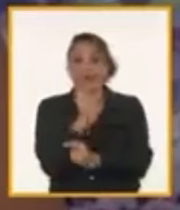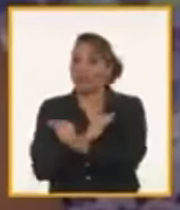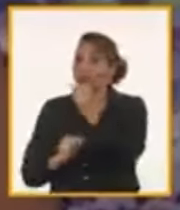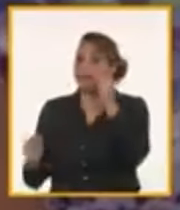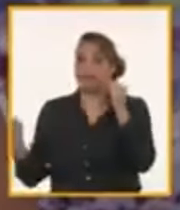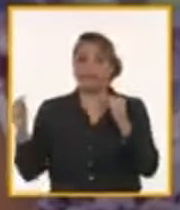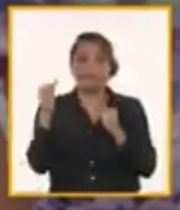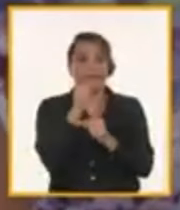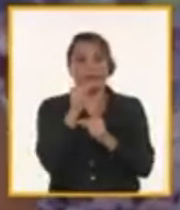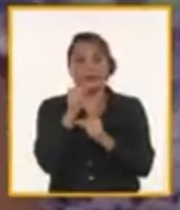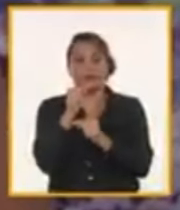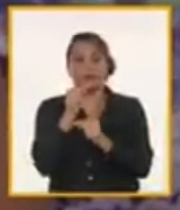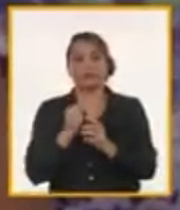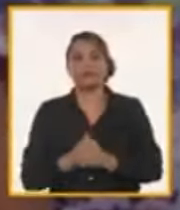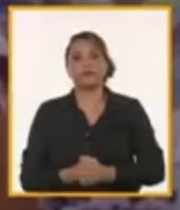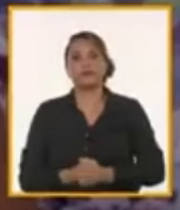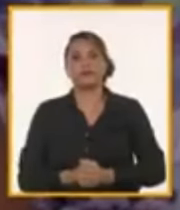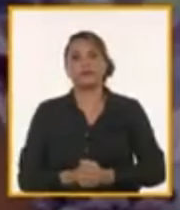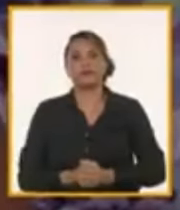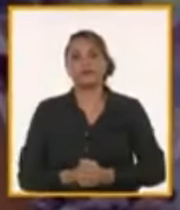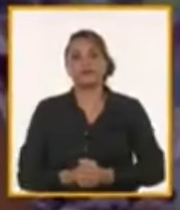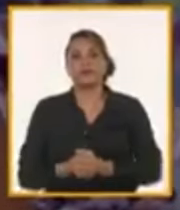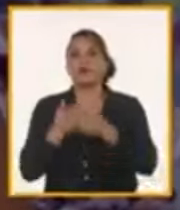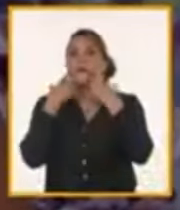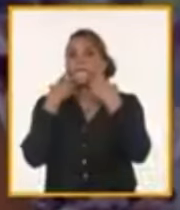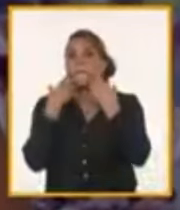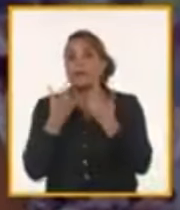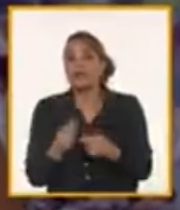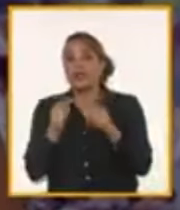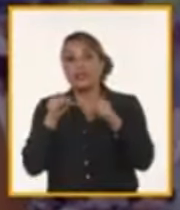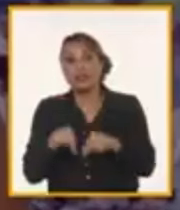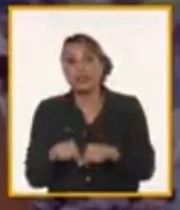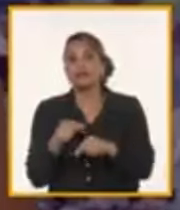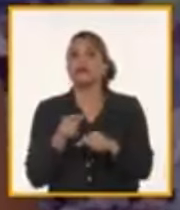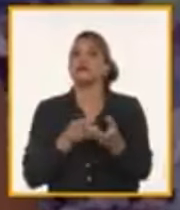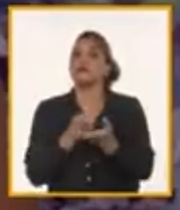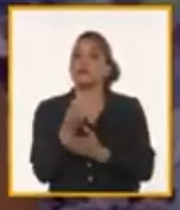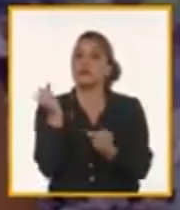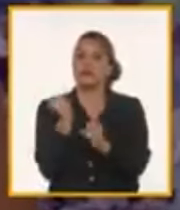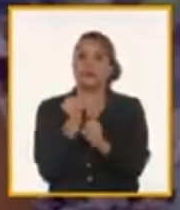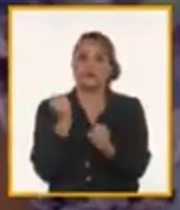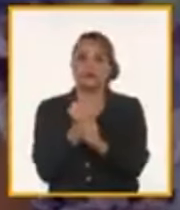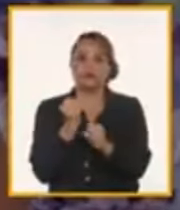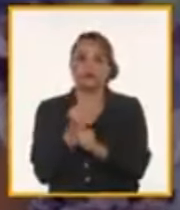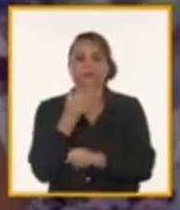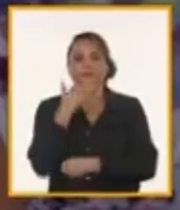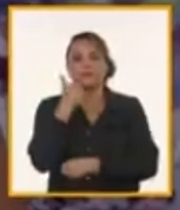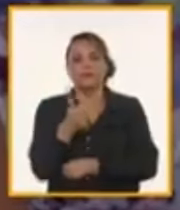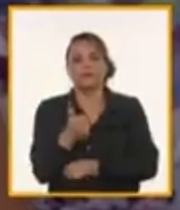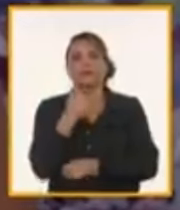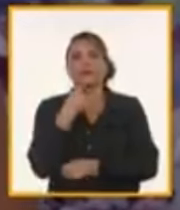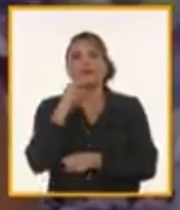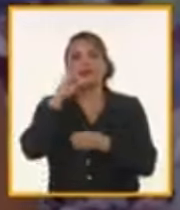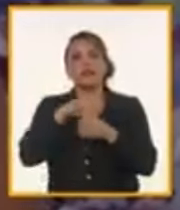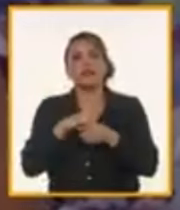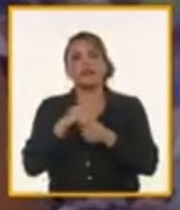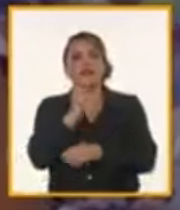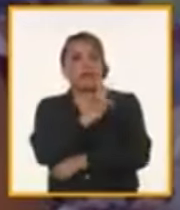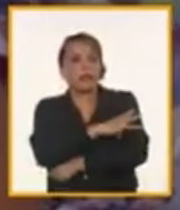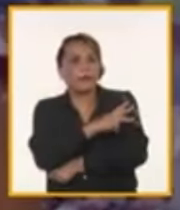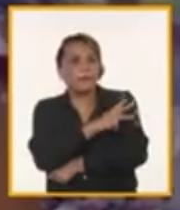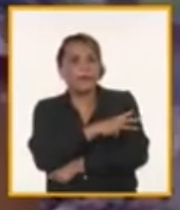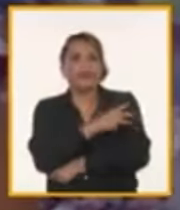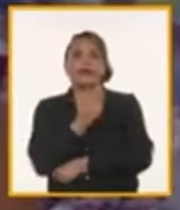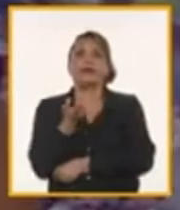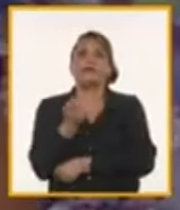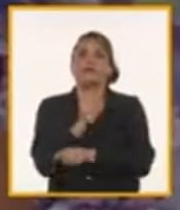el nodo conceptual más importante con el que Que estaremos trabajando para tener más presencia en los preuniversitarios para tener